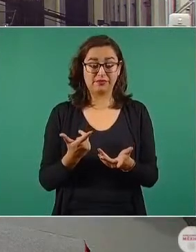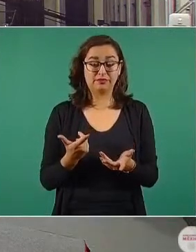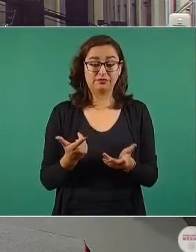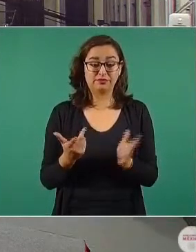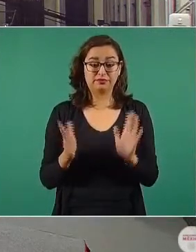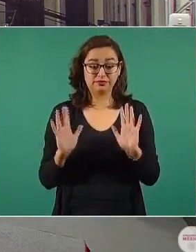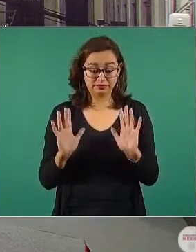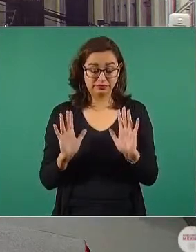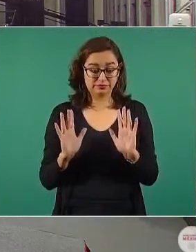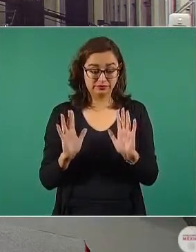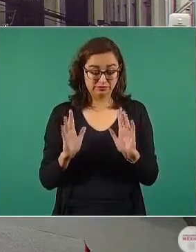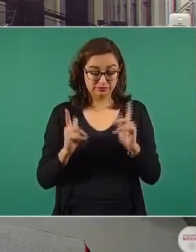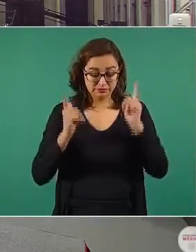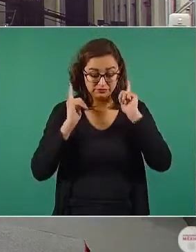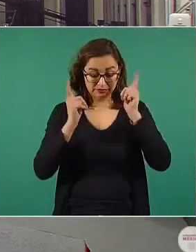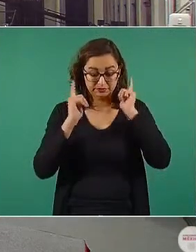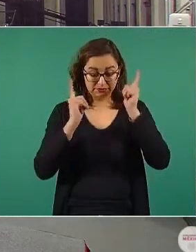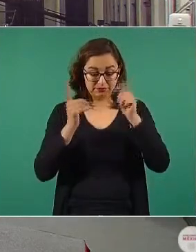Netflix